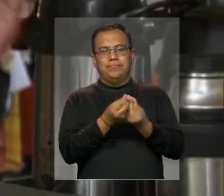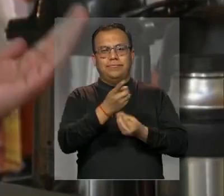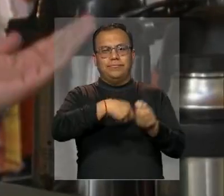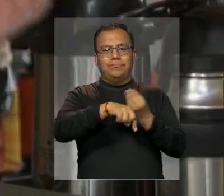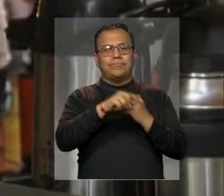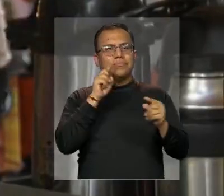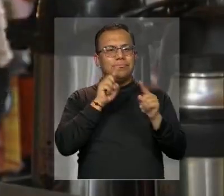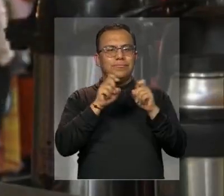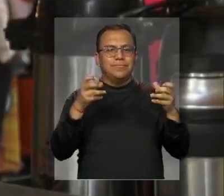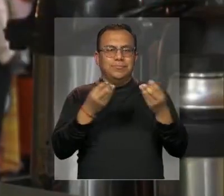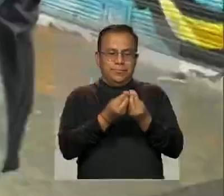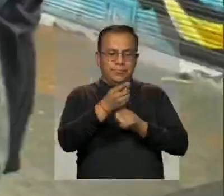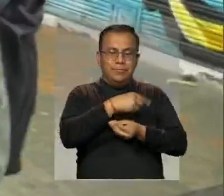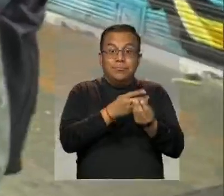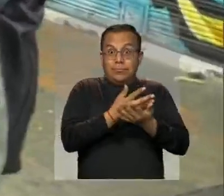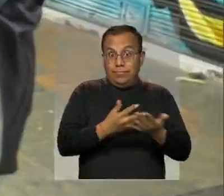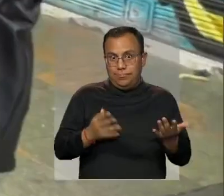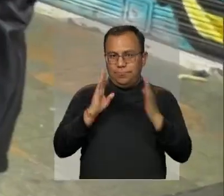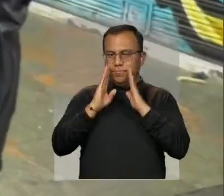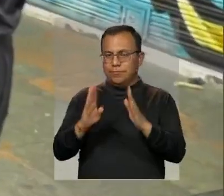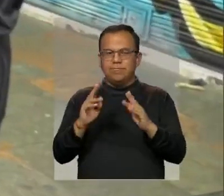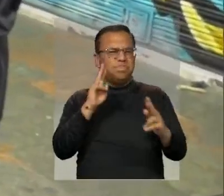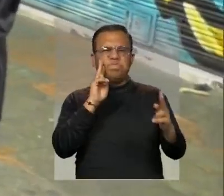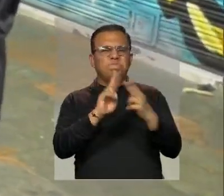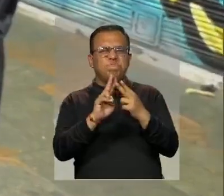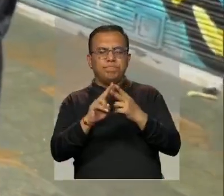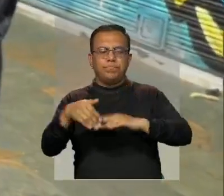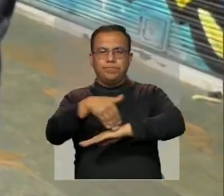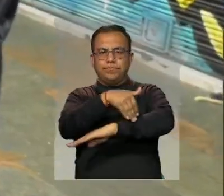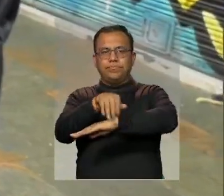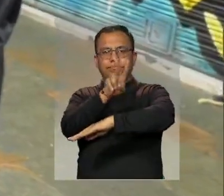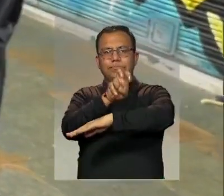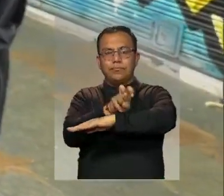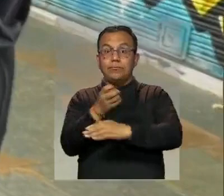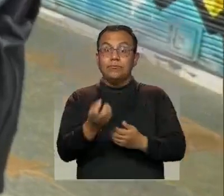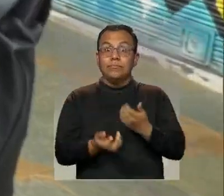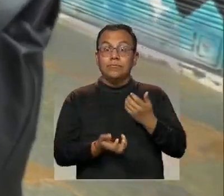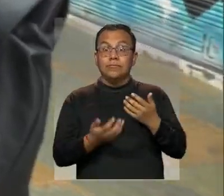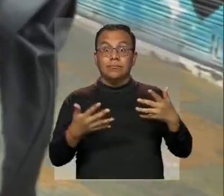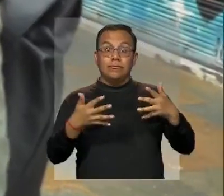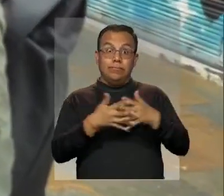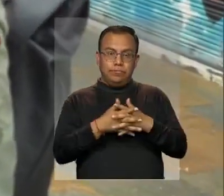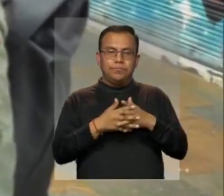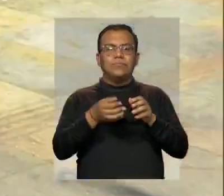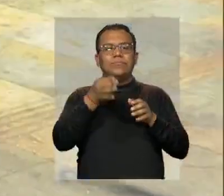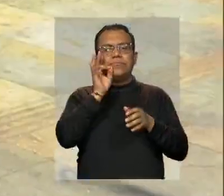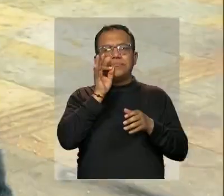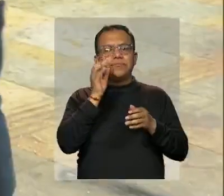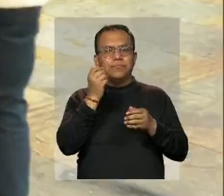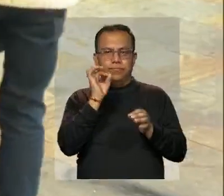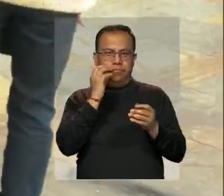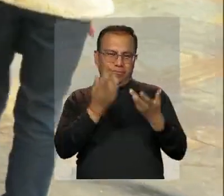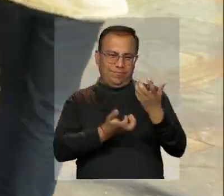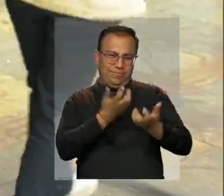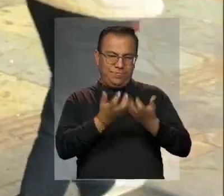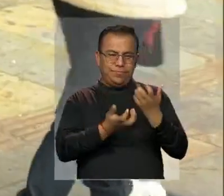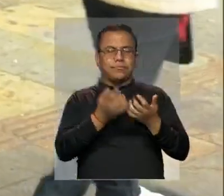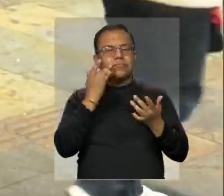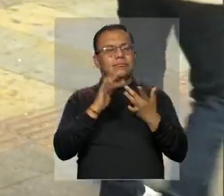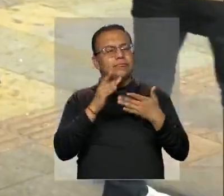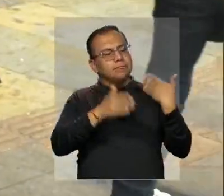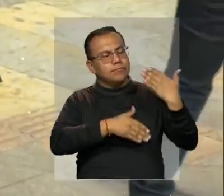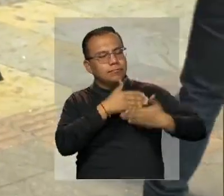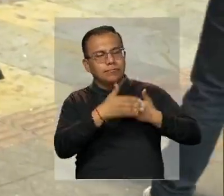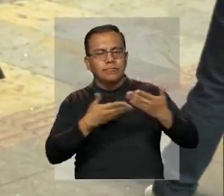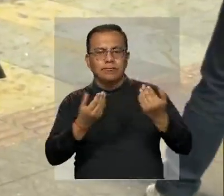mamá también está pendiente de sus cosas. Son conocidas en la carrera séptima por preparar una mezcla de crema de café. Su labor les ha permitido salir